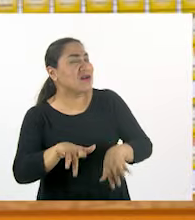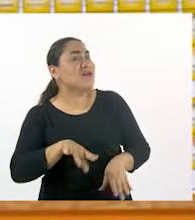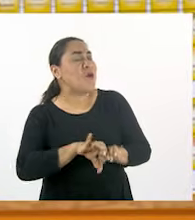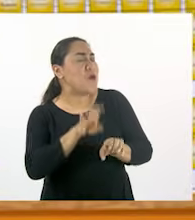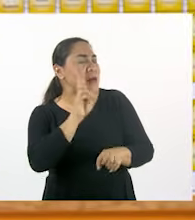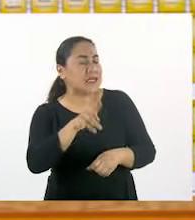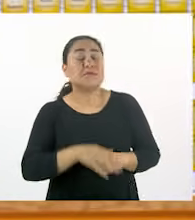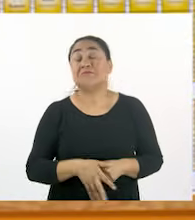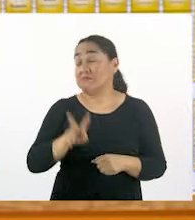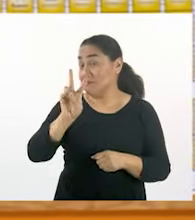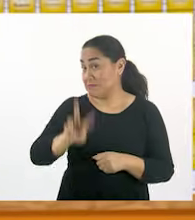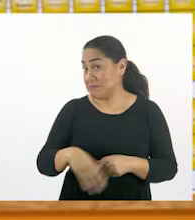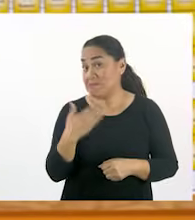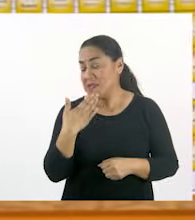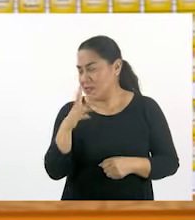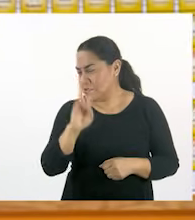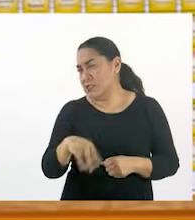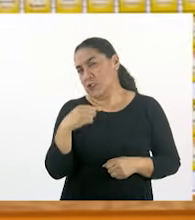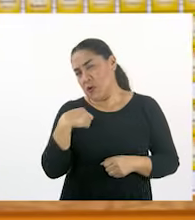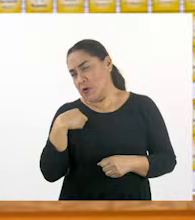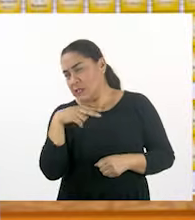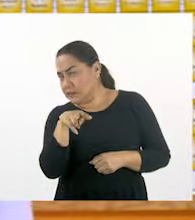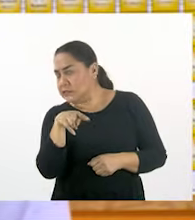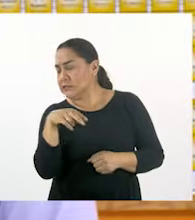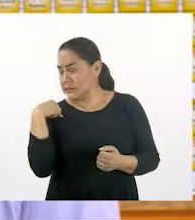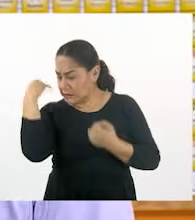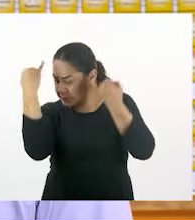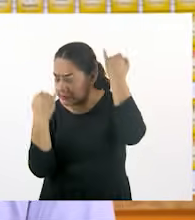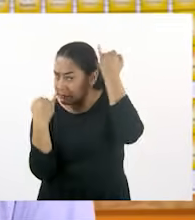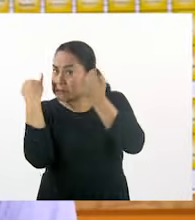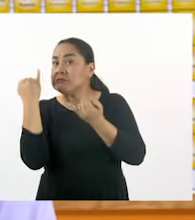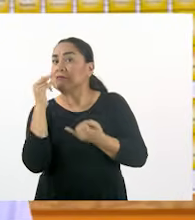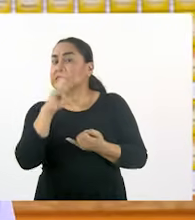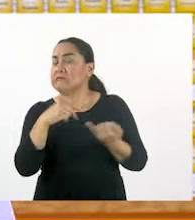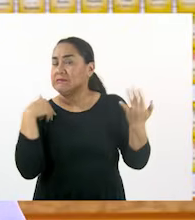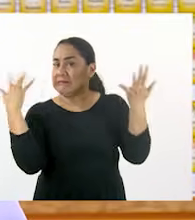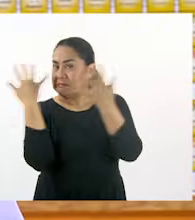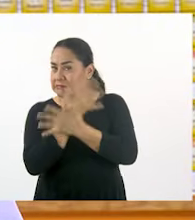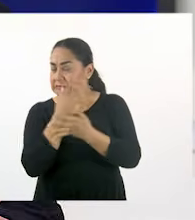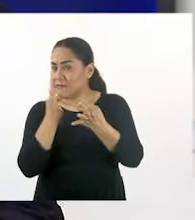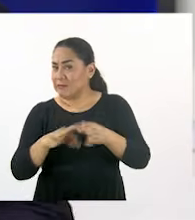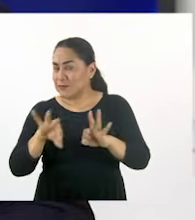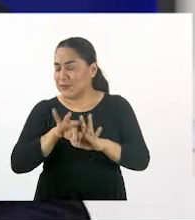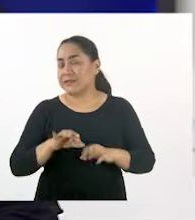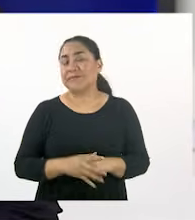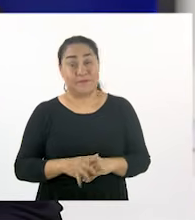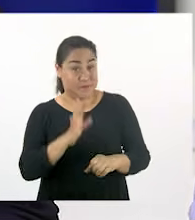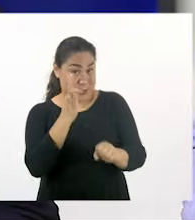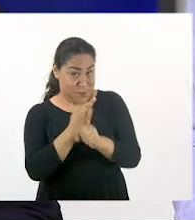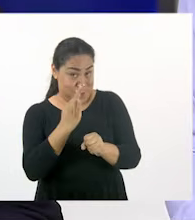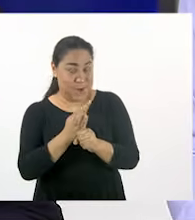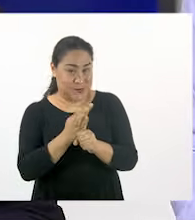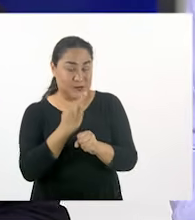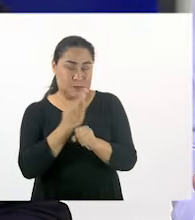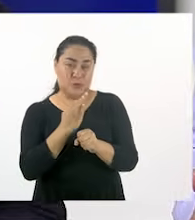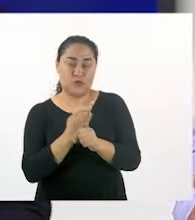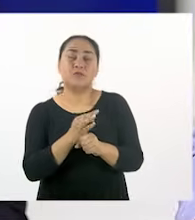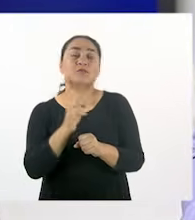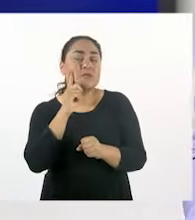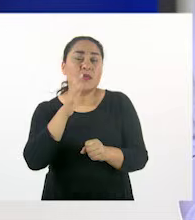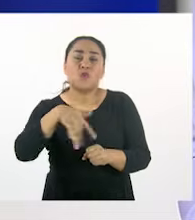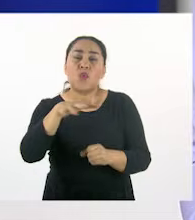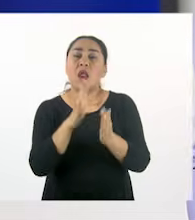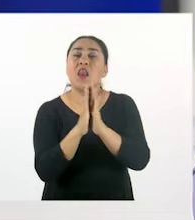bien, la verdad que me puso a considerar un montón de cosas. Y bien, para esto vamos a retomar el libro